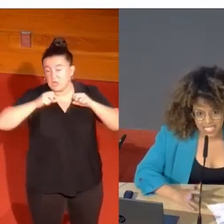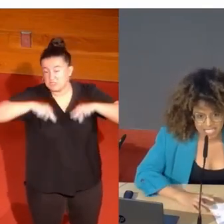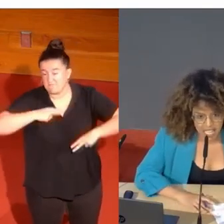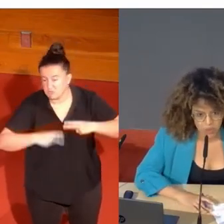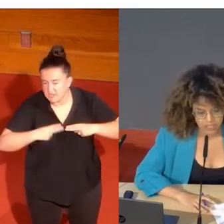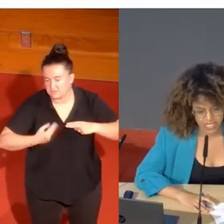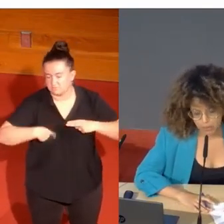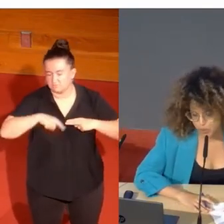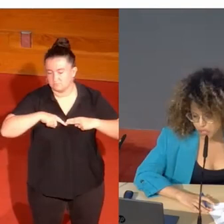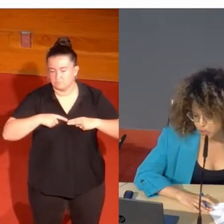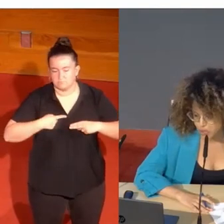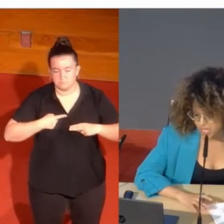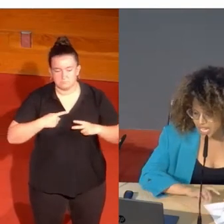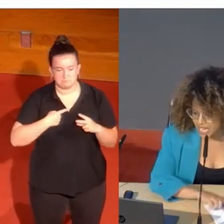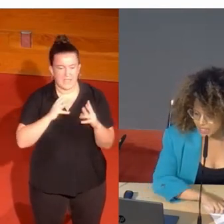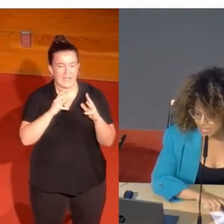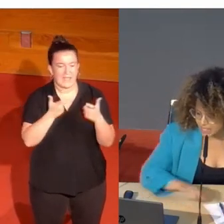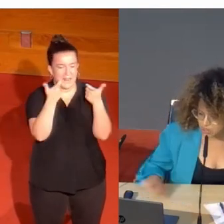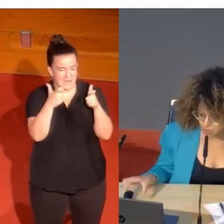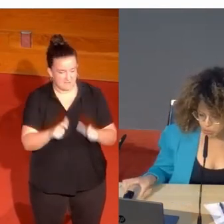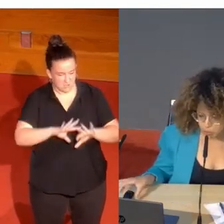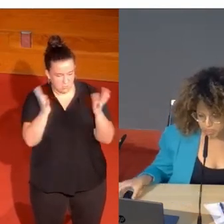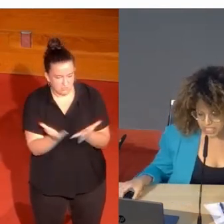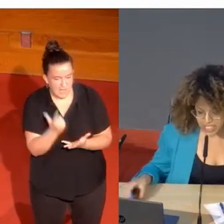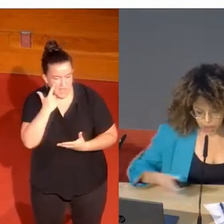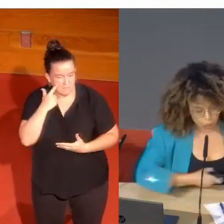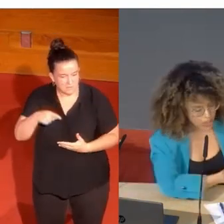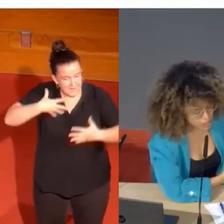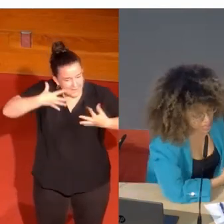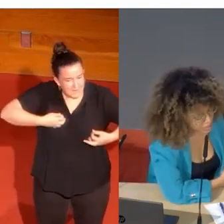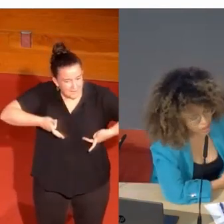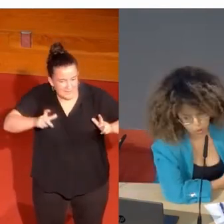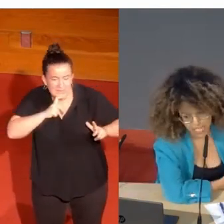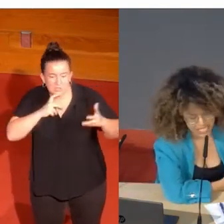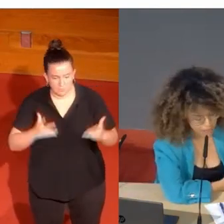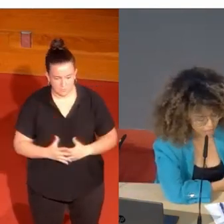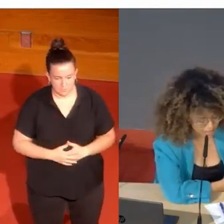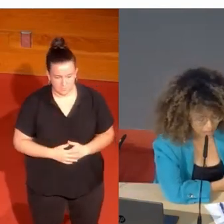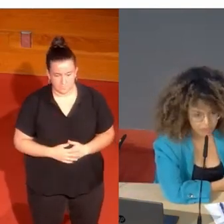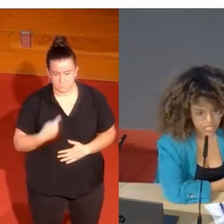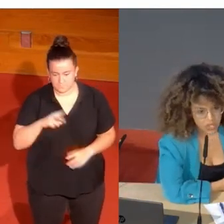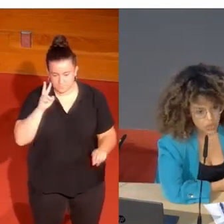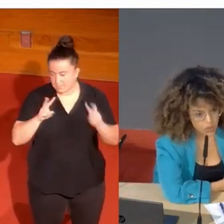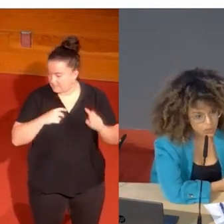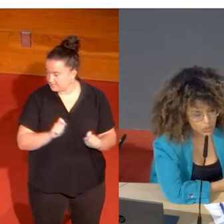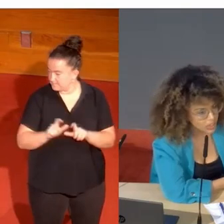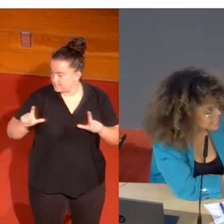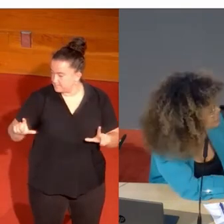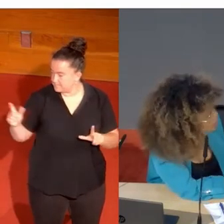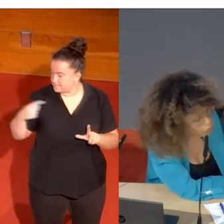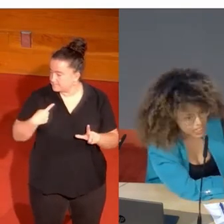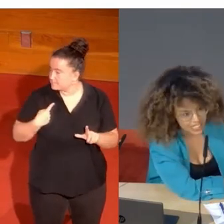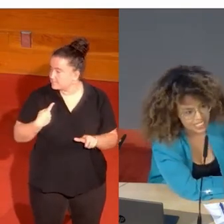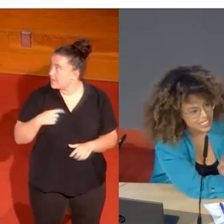medir el estado de la profesión a nivel de todo el mundo y como podéis ver los países en verde son